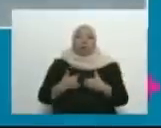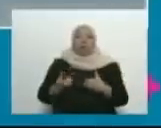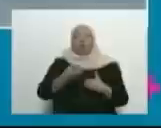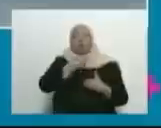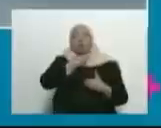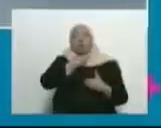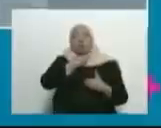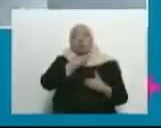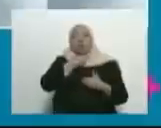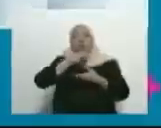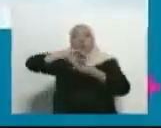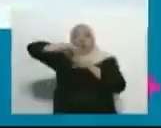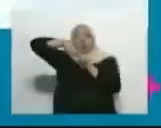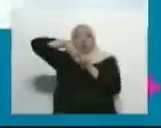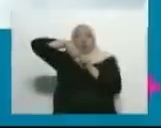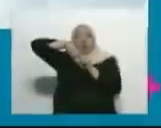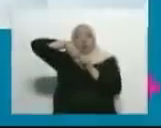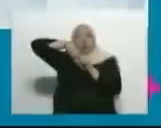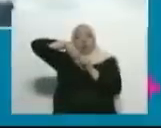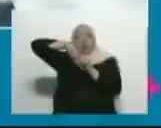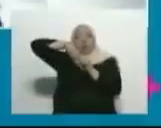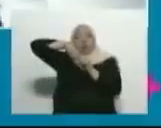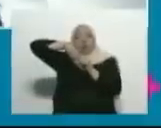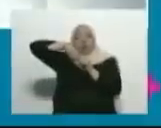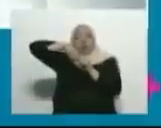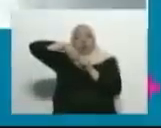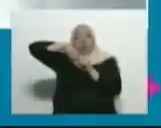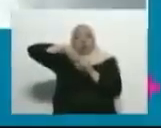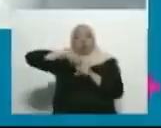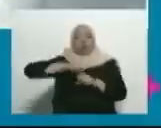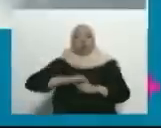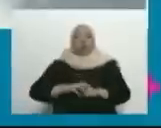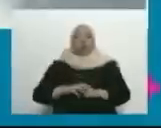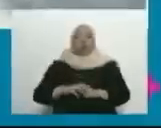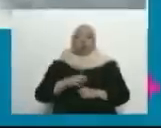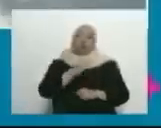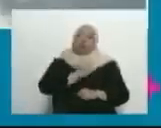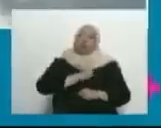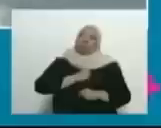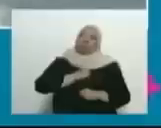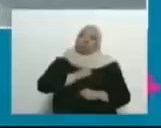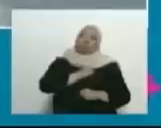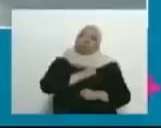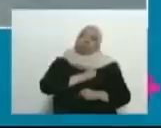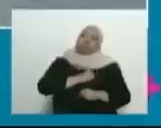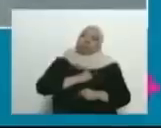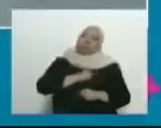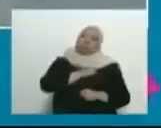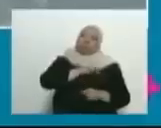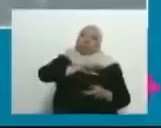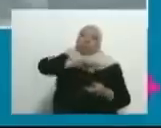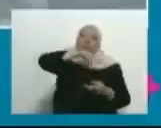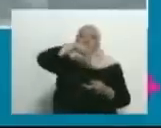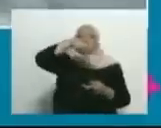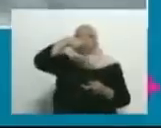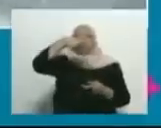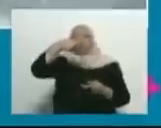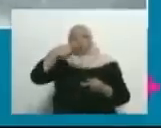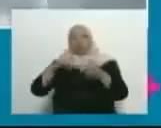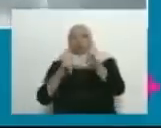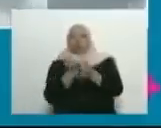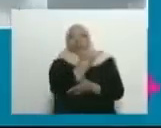ahorcó, pues, le rompió el cuello. Y lamentablemente después cayó en unos árboles,